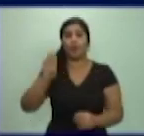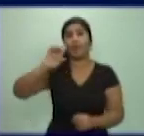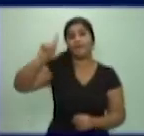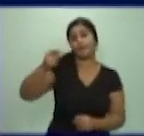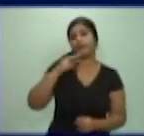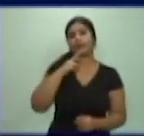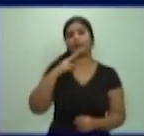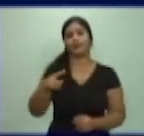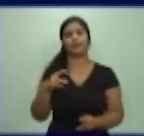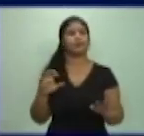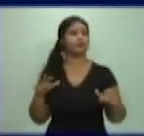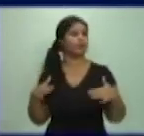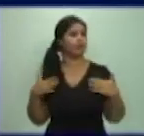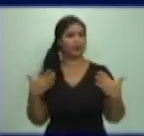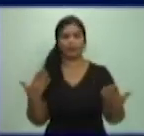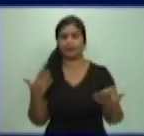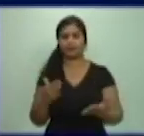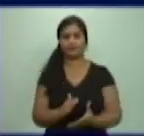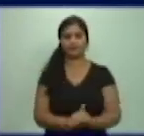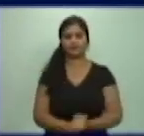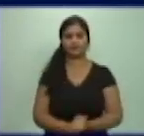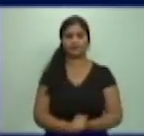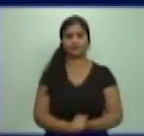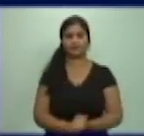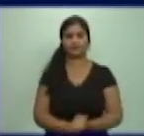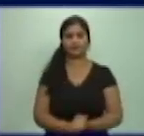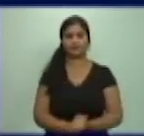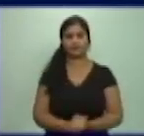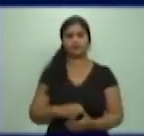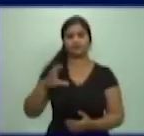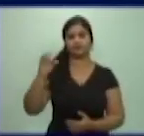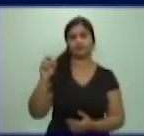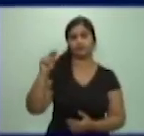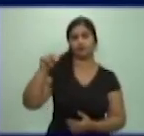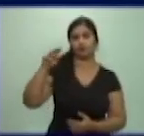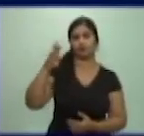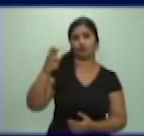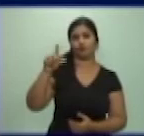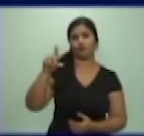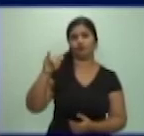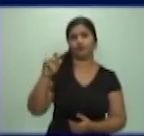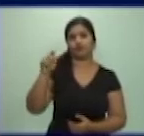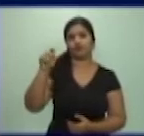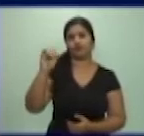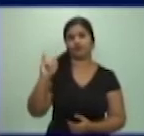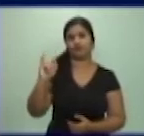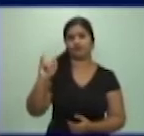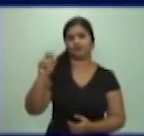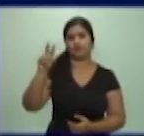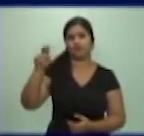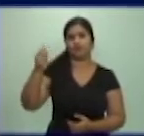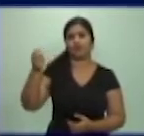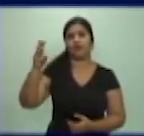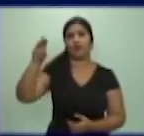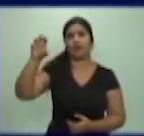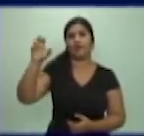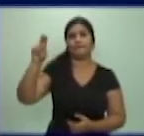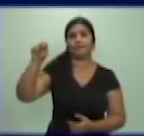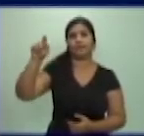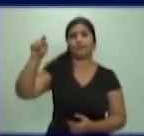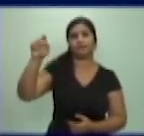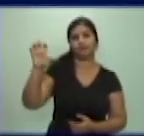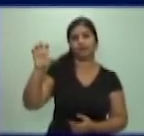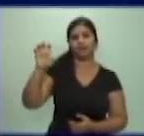sustantivo conflictos sería conflictivamente, porque conflictivo es el adjetivo. Al llevarlo al femenino